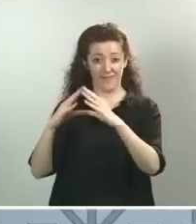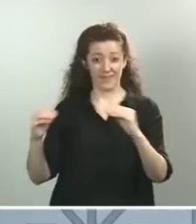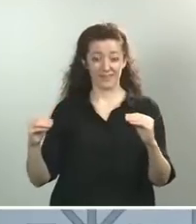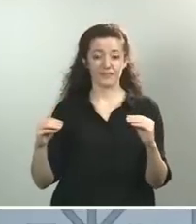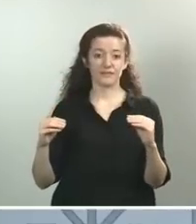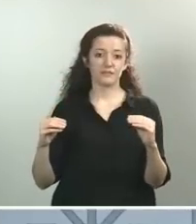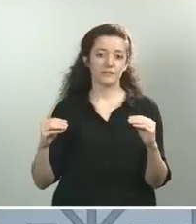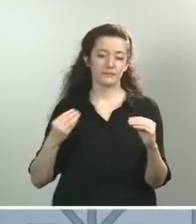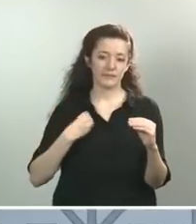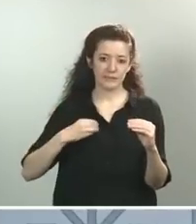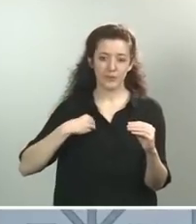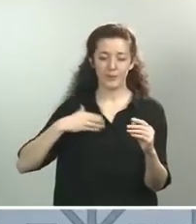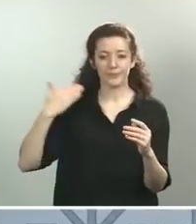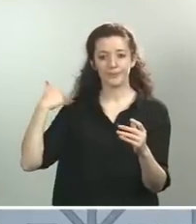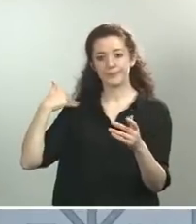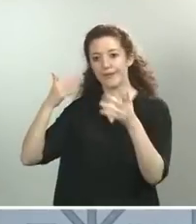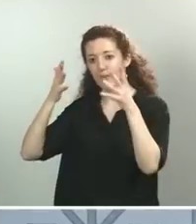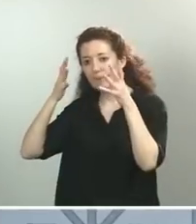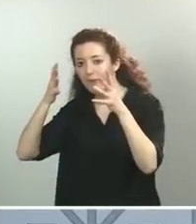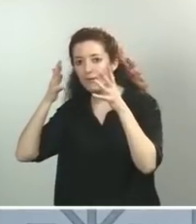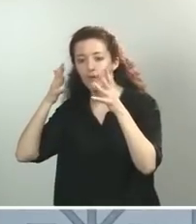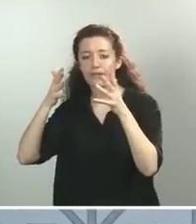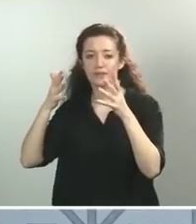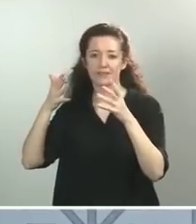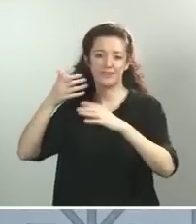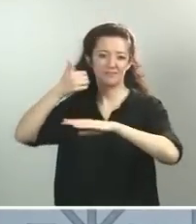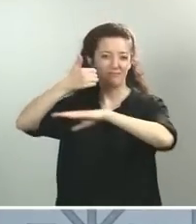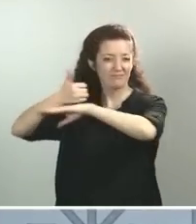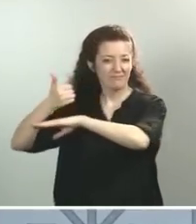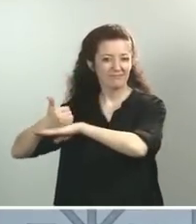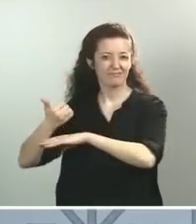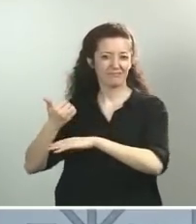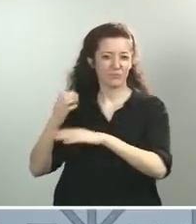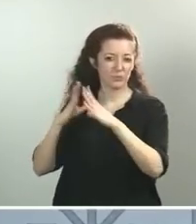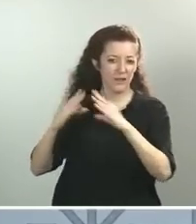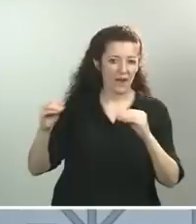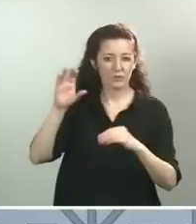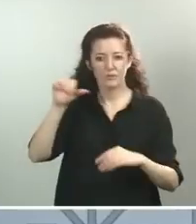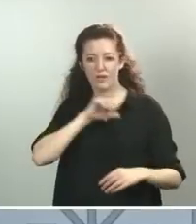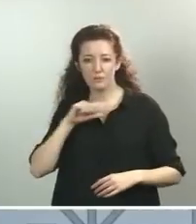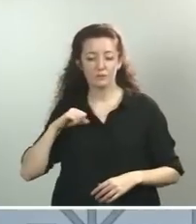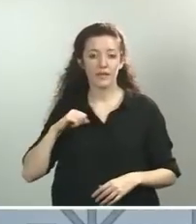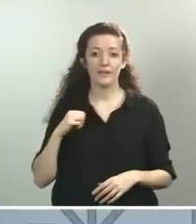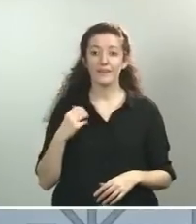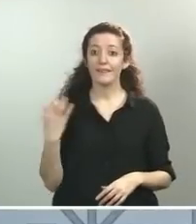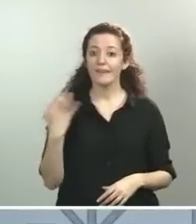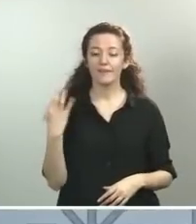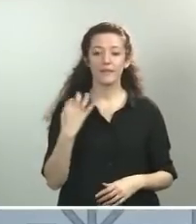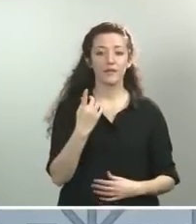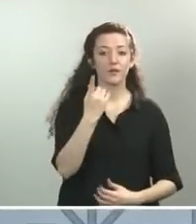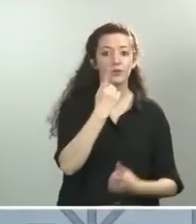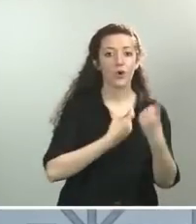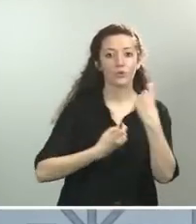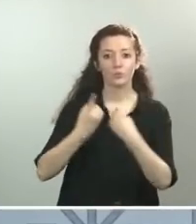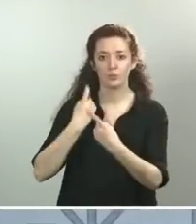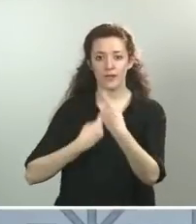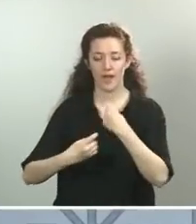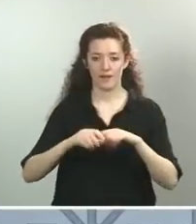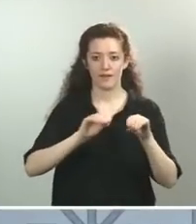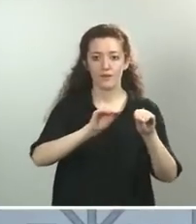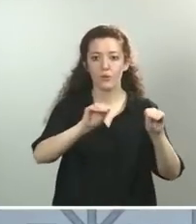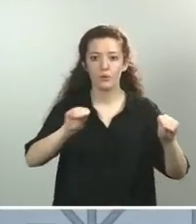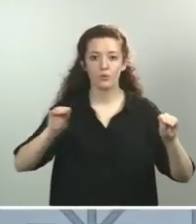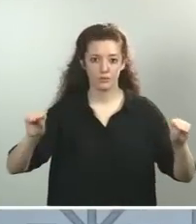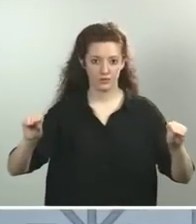con os representantes das universidades e das comunidades autónomas, teñen que consultar, teñen que consultar moi cuidadosamente